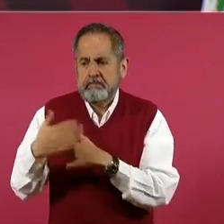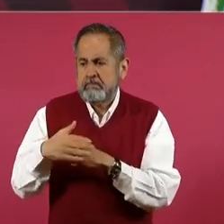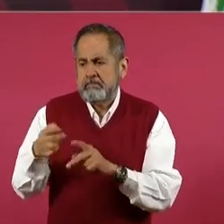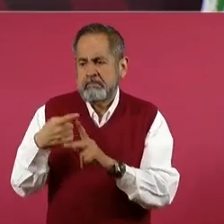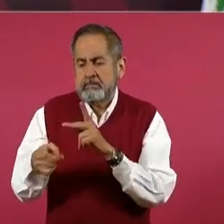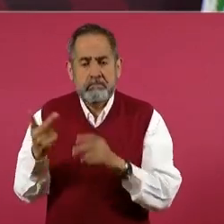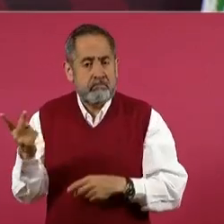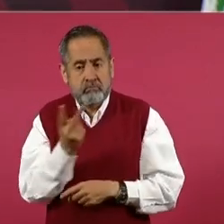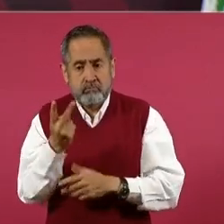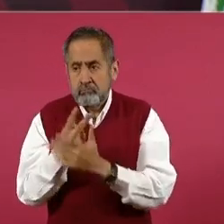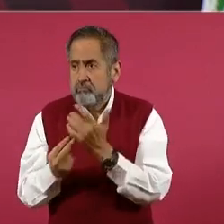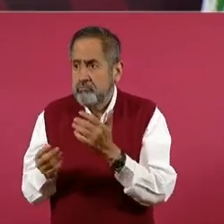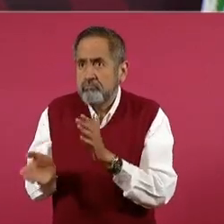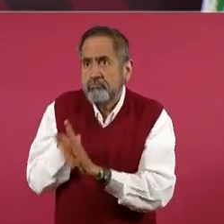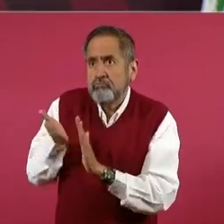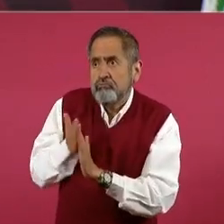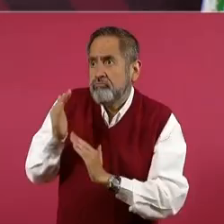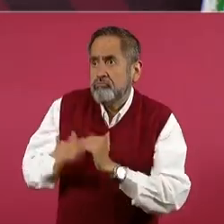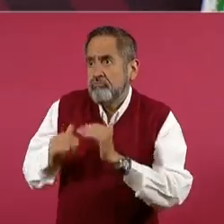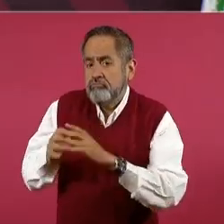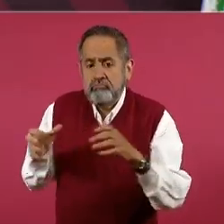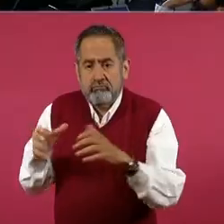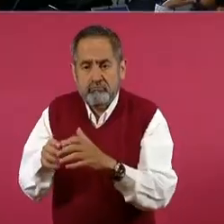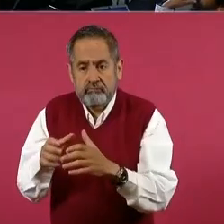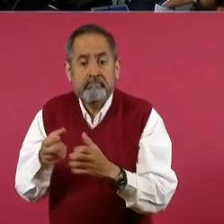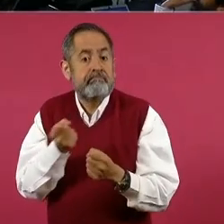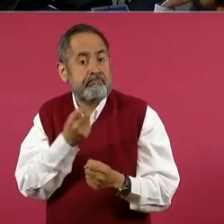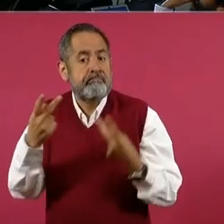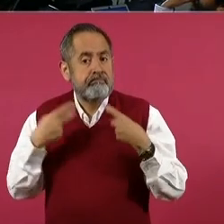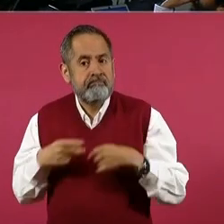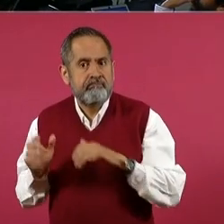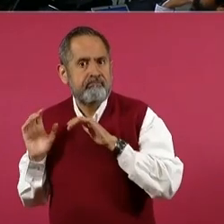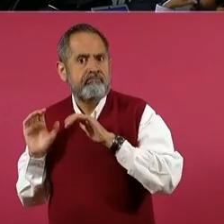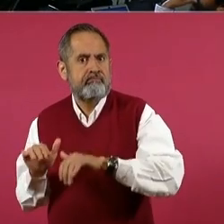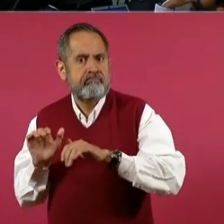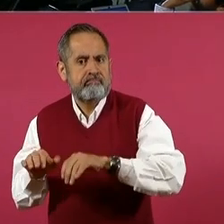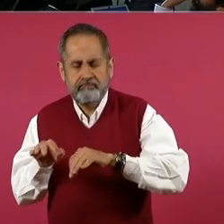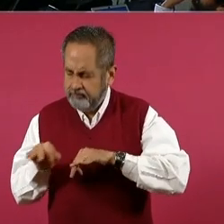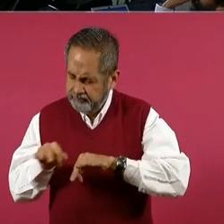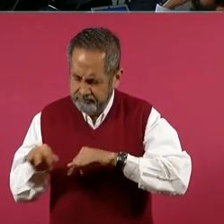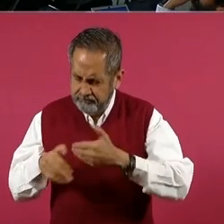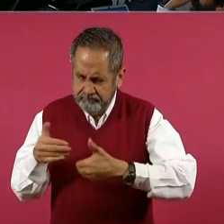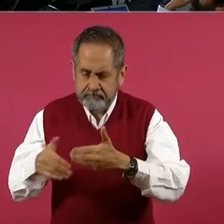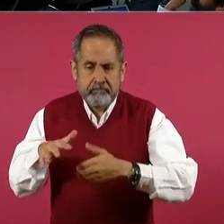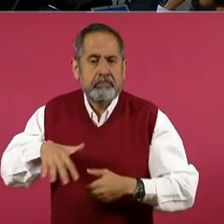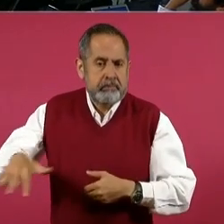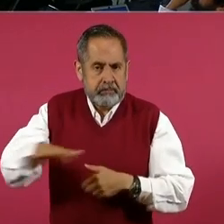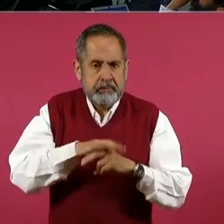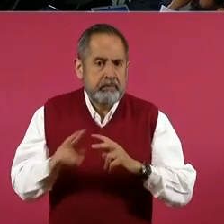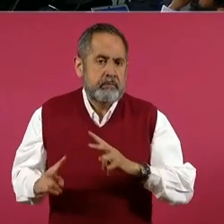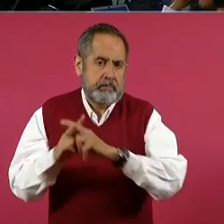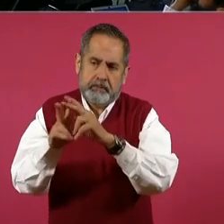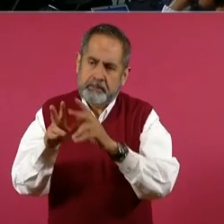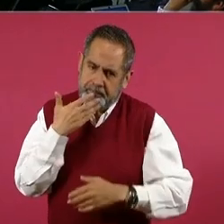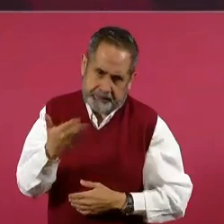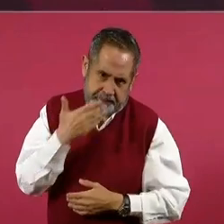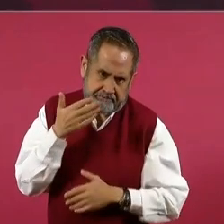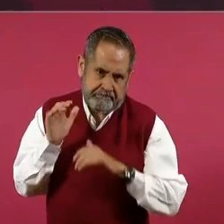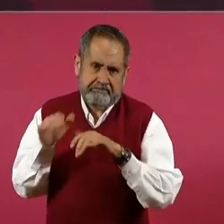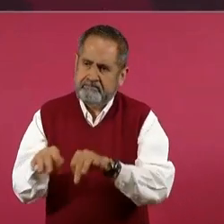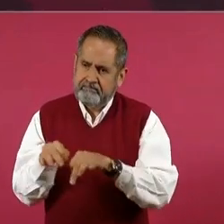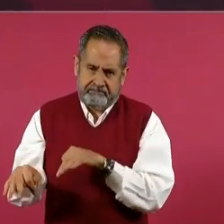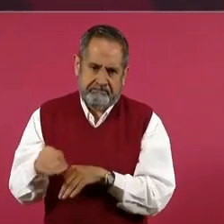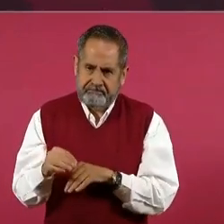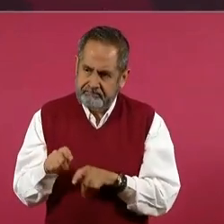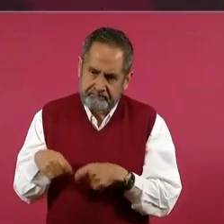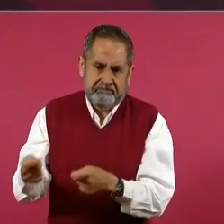la construcción. Esto va a generar muchos empleos para Poza Rica,